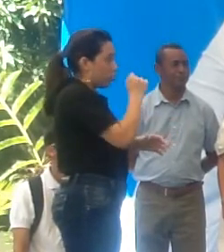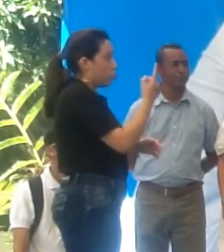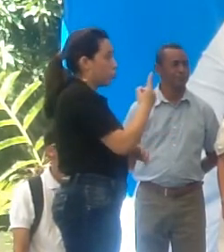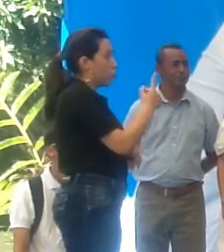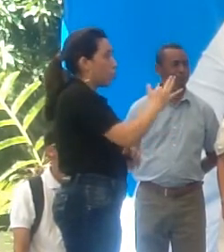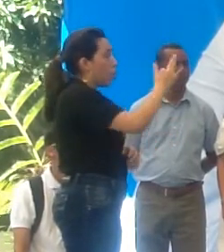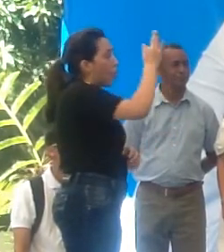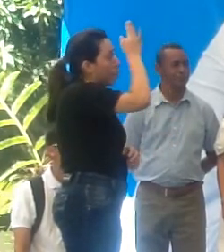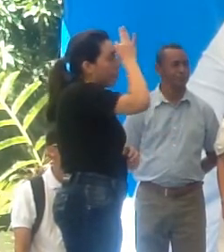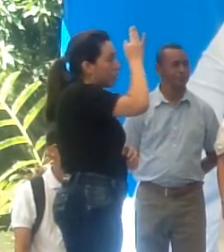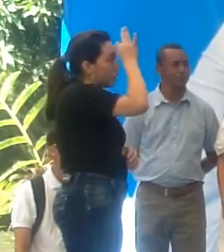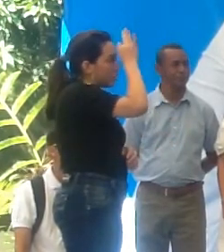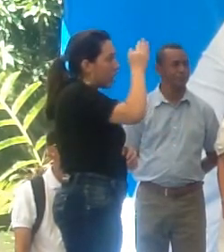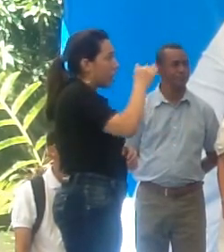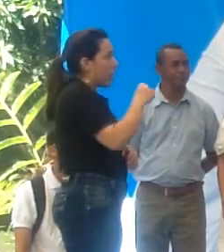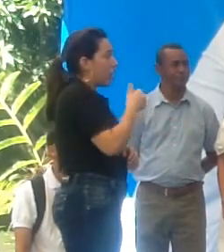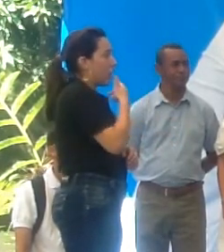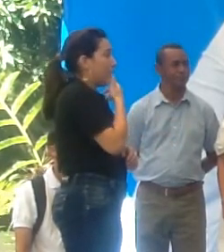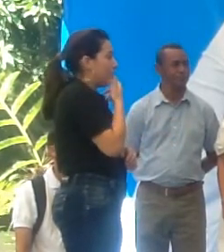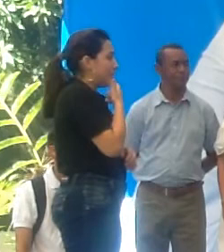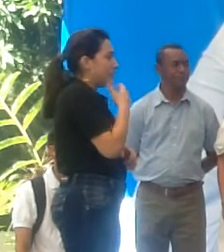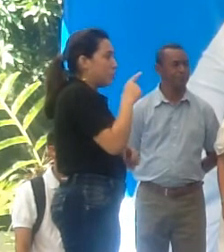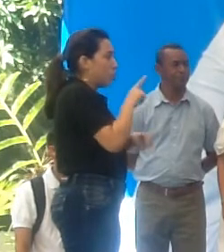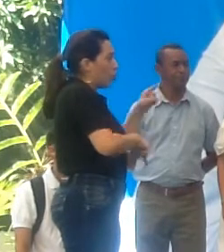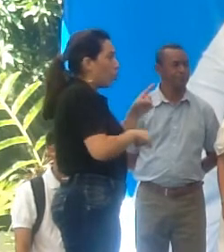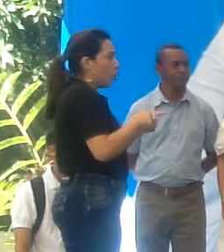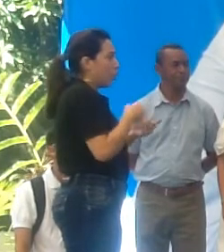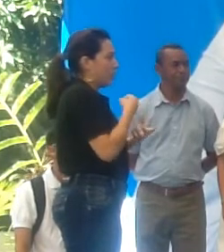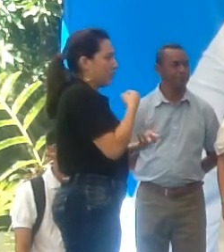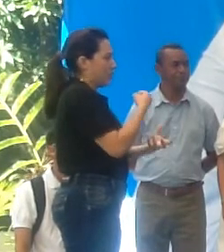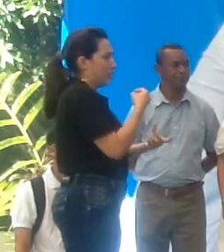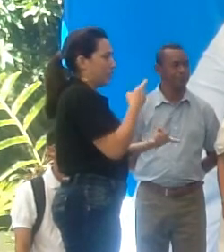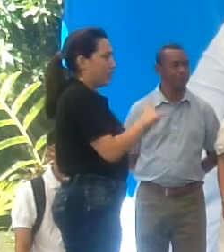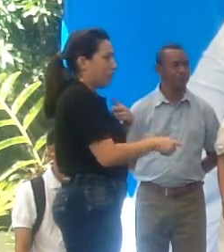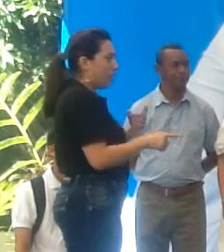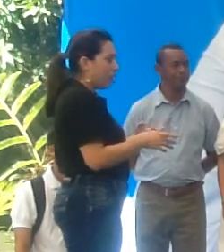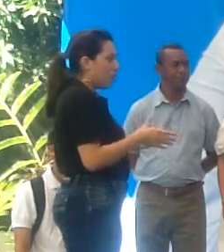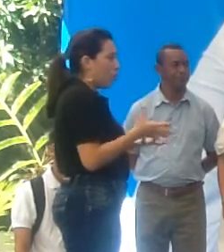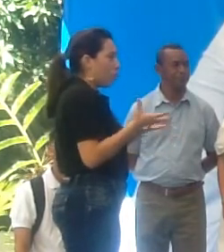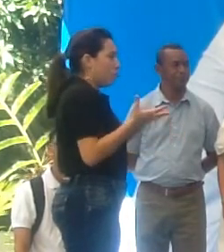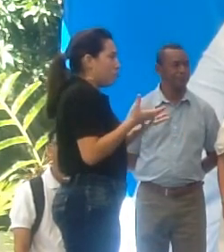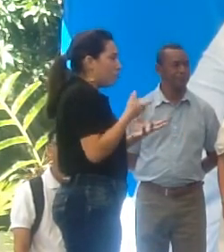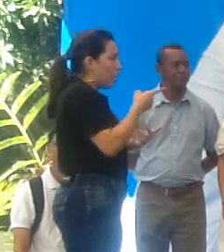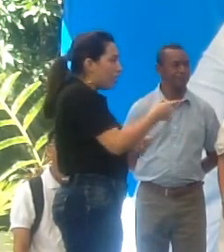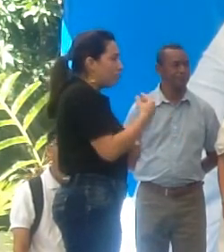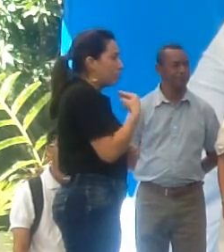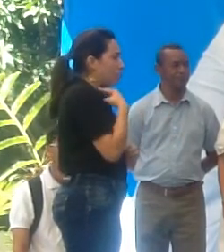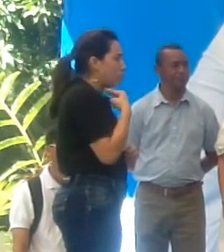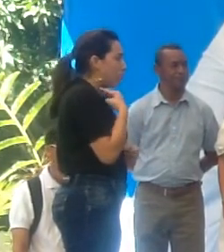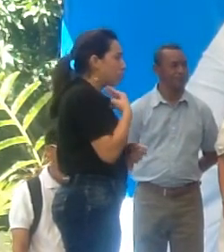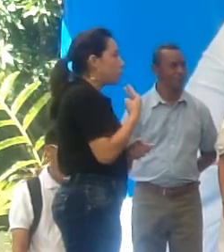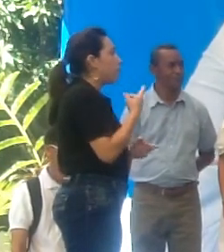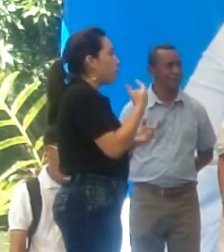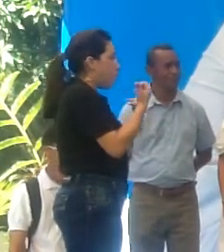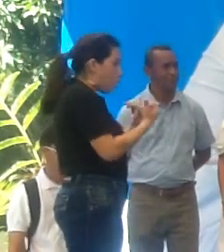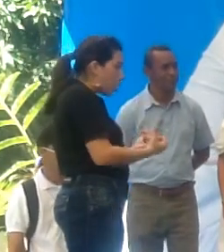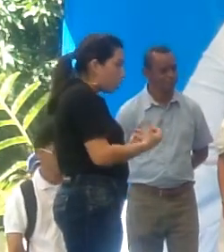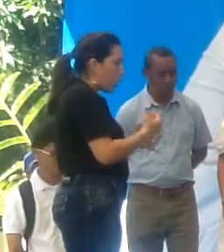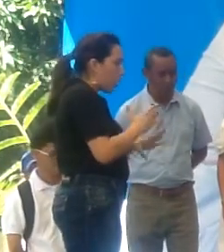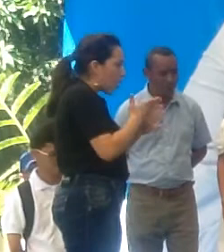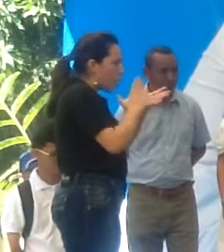hospitales inviables financieramente a ser hospitales financieramente viables, que hoy tienen la capacidad